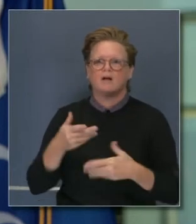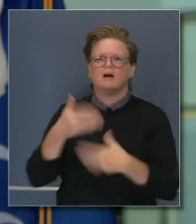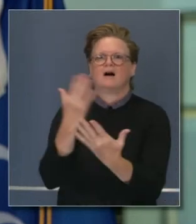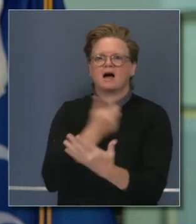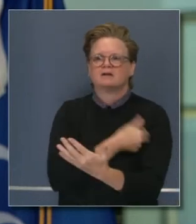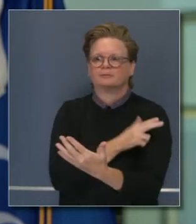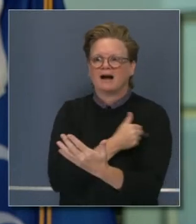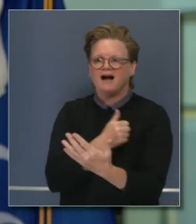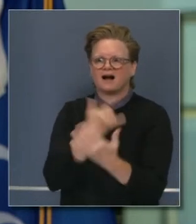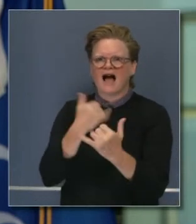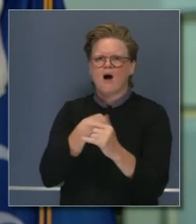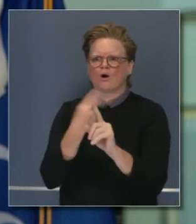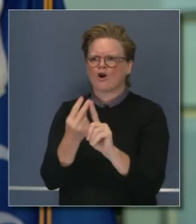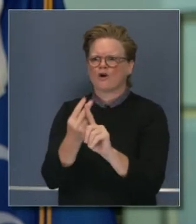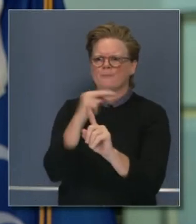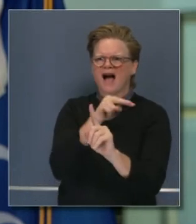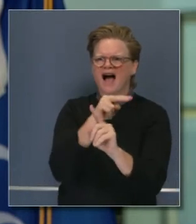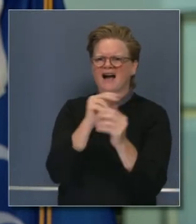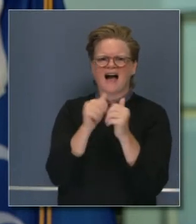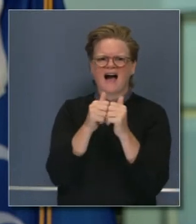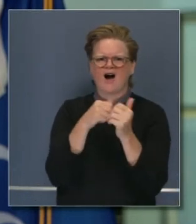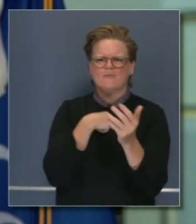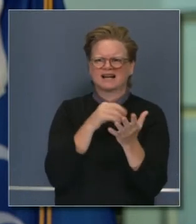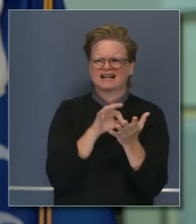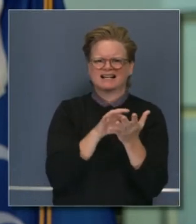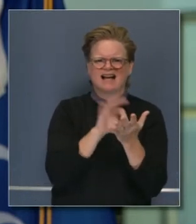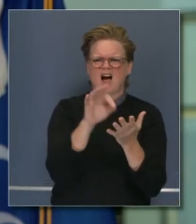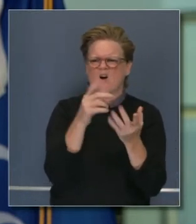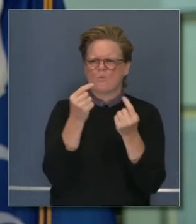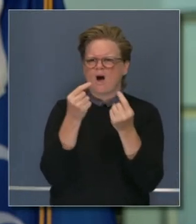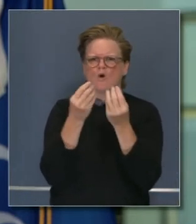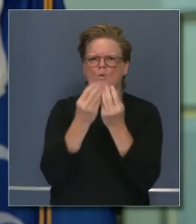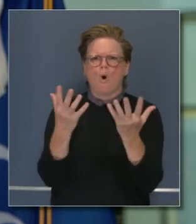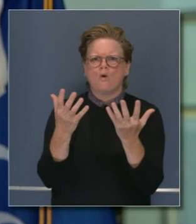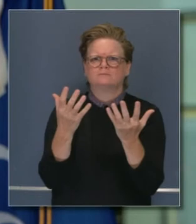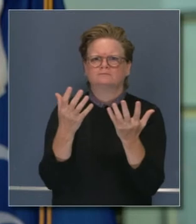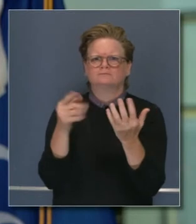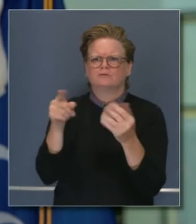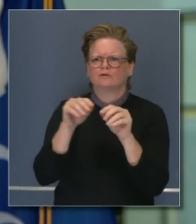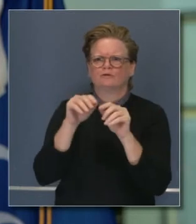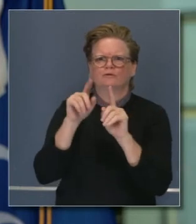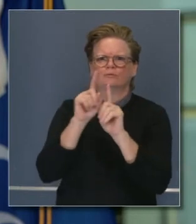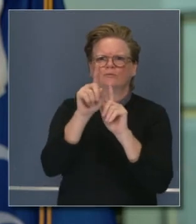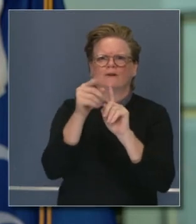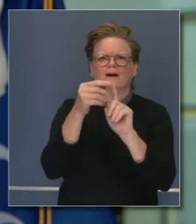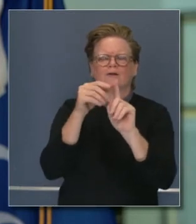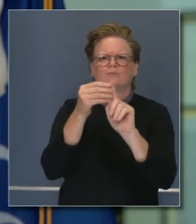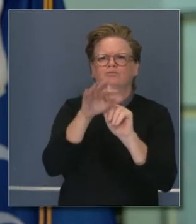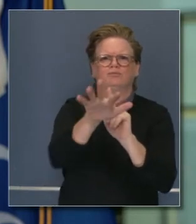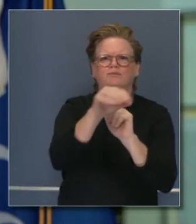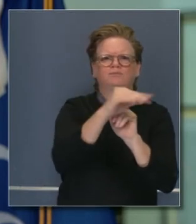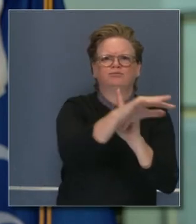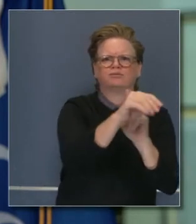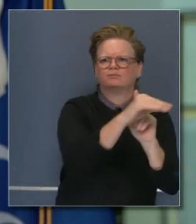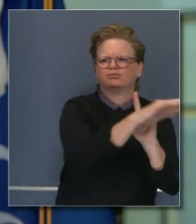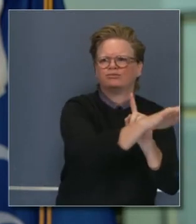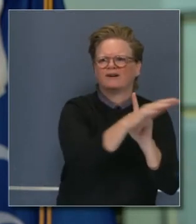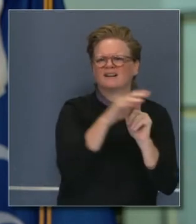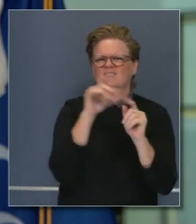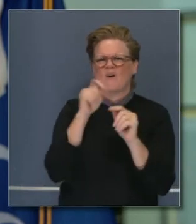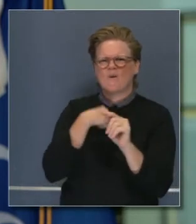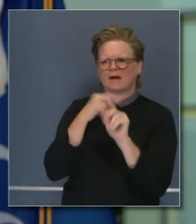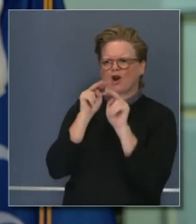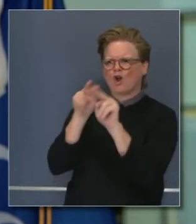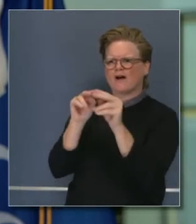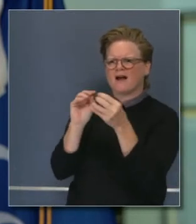concentrados en captar indicadores tempranos de propagación, estos son los factores adecuados. Insistimos que las